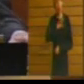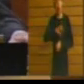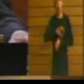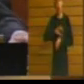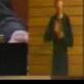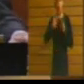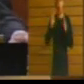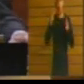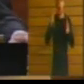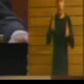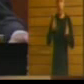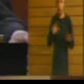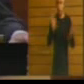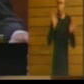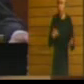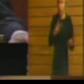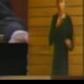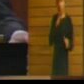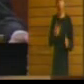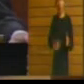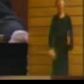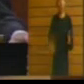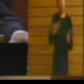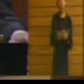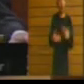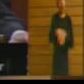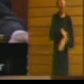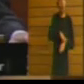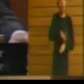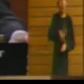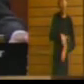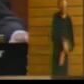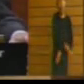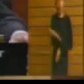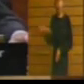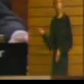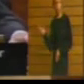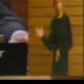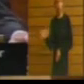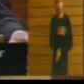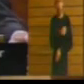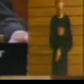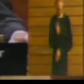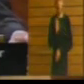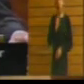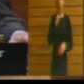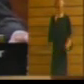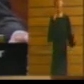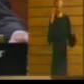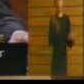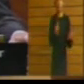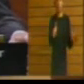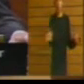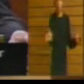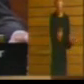consejera, así es. Y nosotros por eso le pedimos que gobiernen para todos, no única y exclusivamente para los que ustedes han